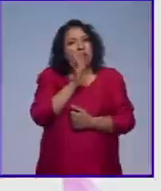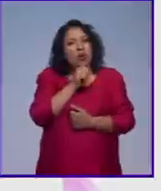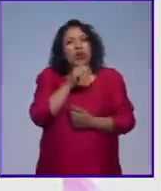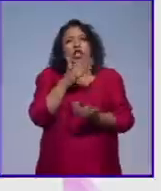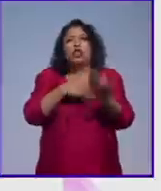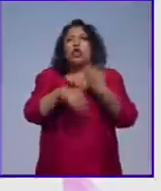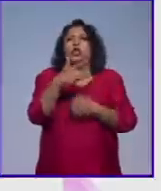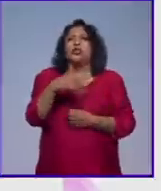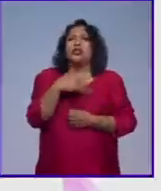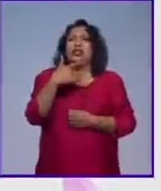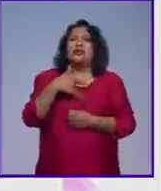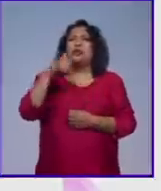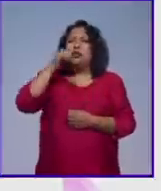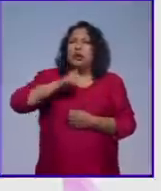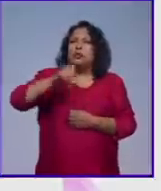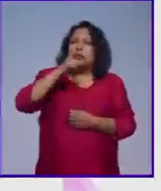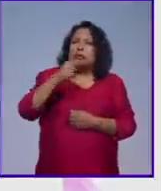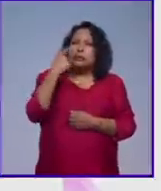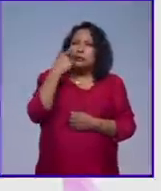todos sentimos todo el tiempo